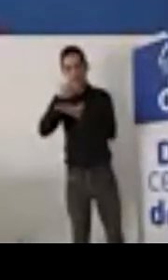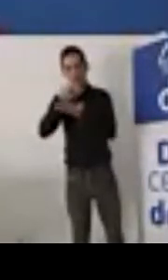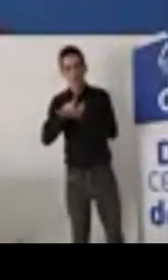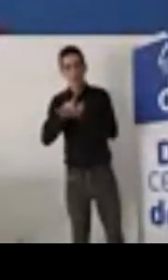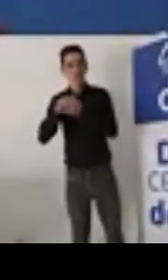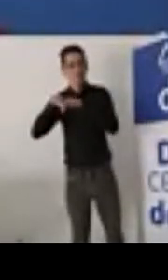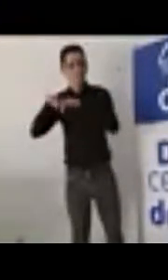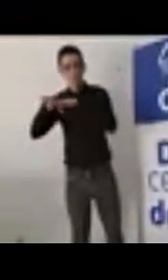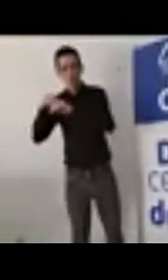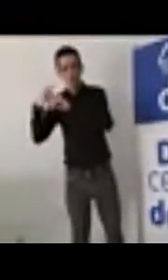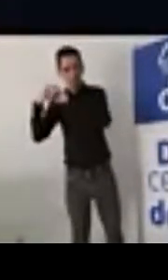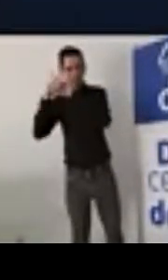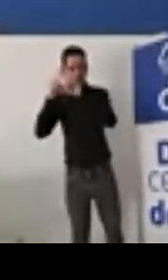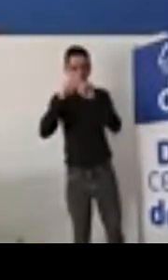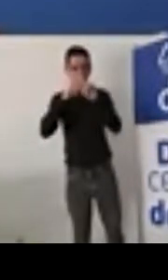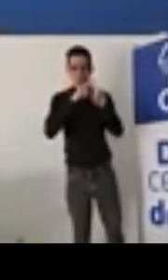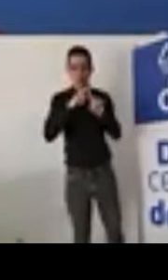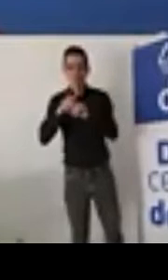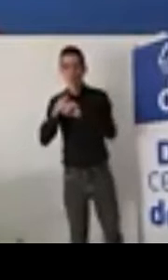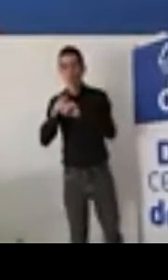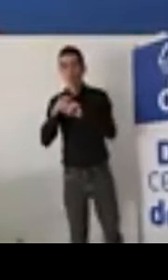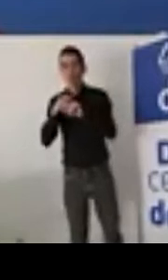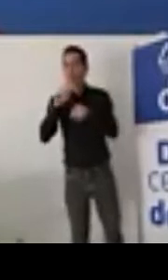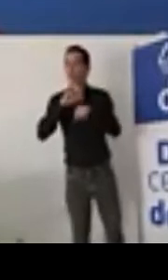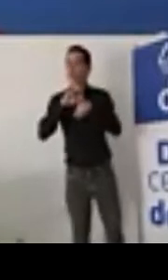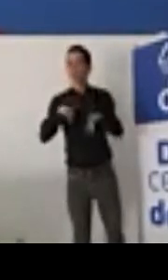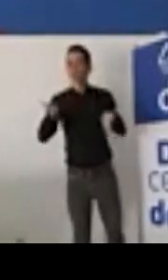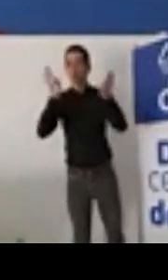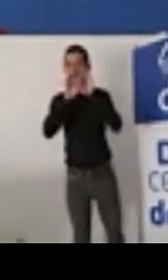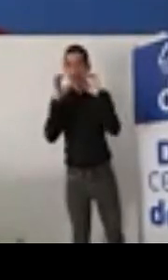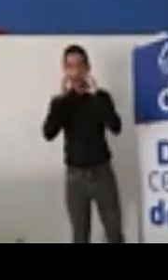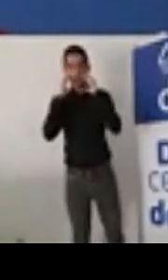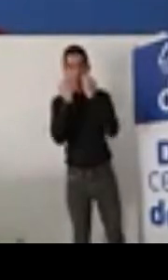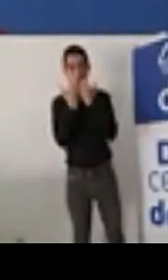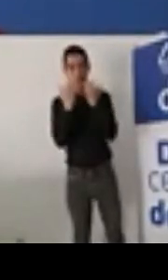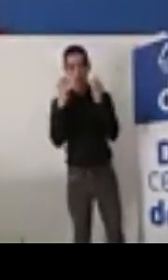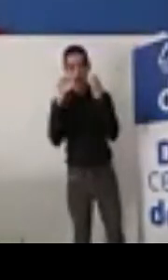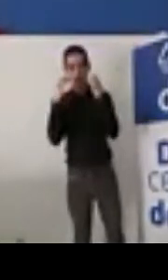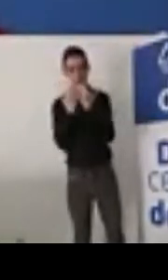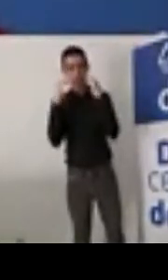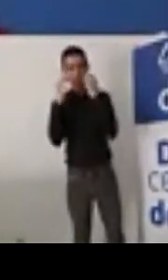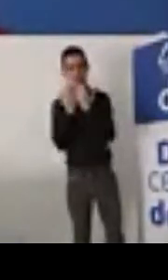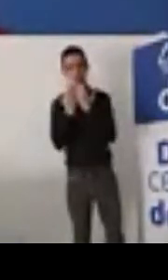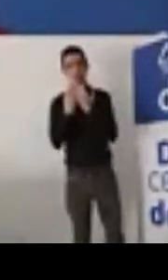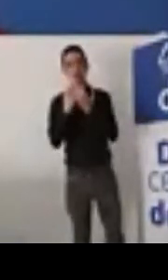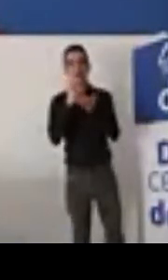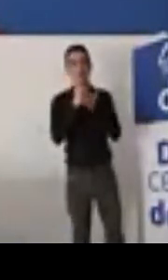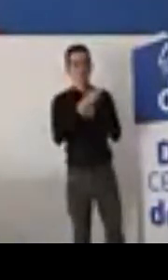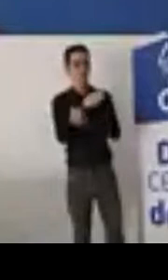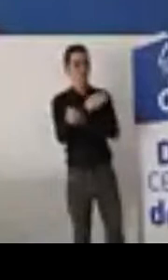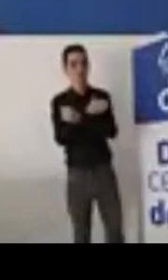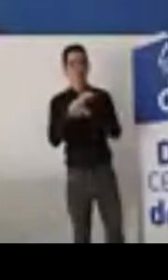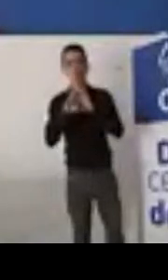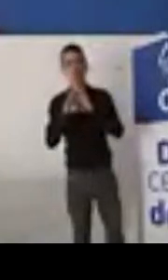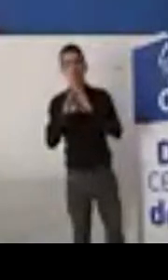cómo fortalecer la comunidad y cómo fortalecernos a nosotros en lo interno como individuos y también como familia y sociedad.